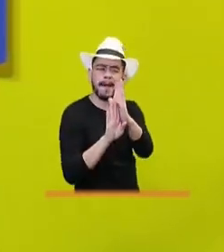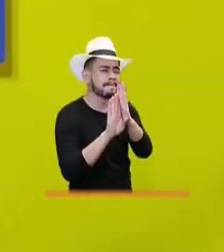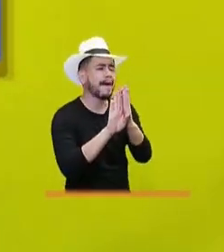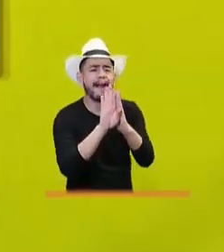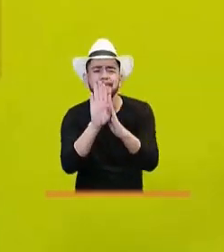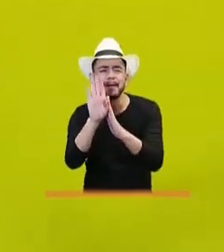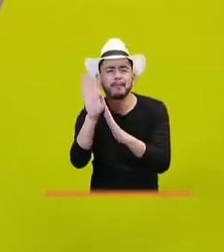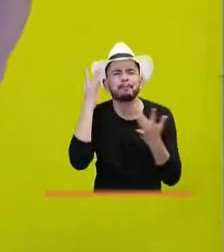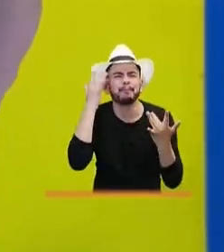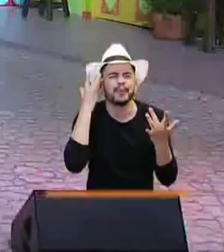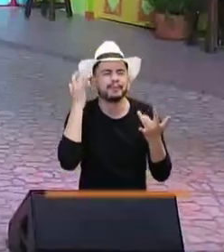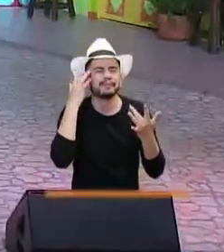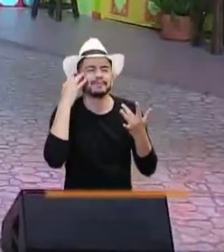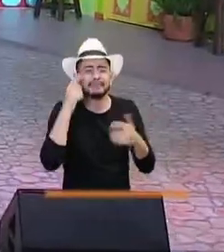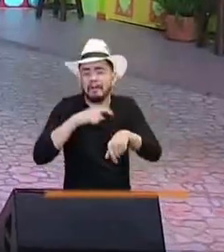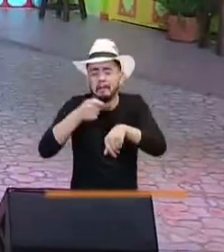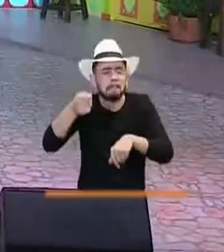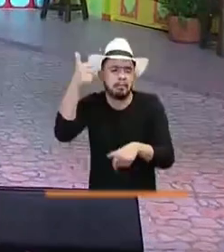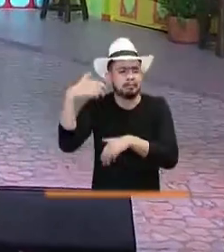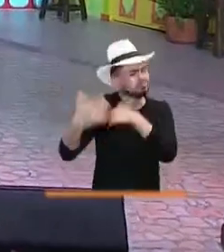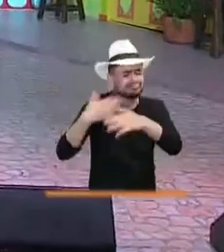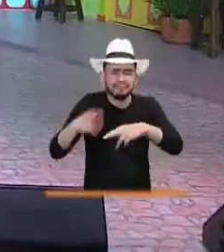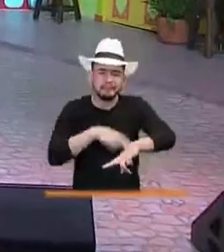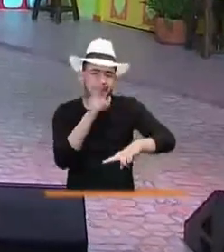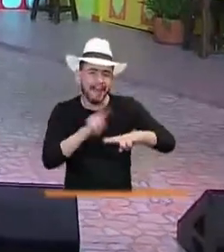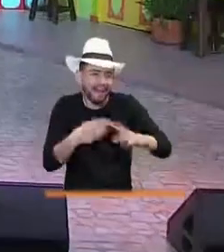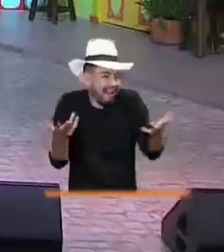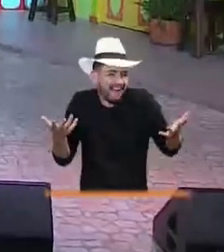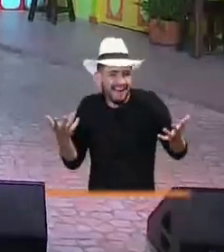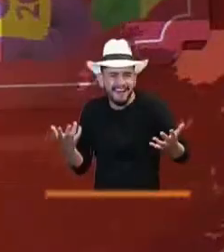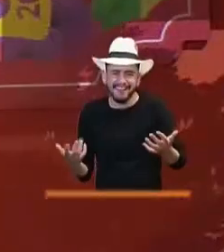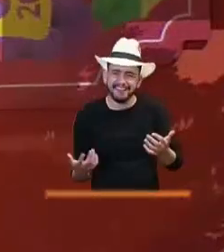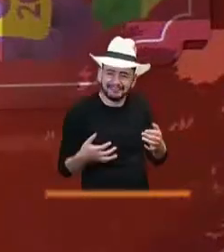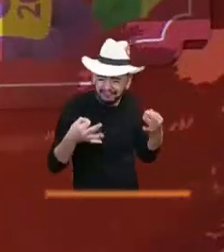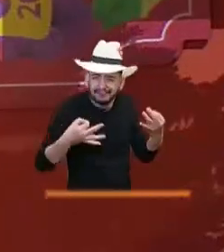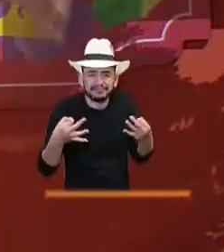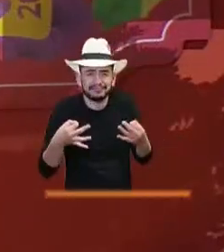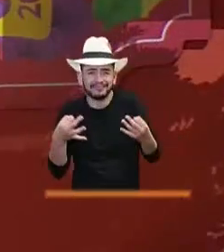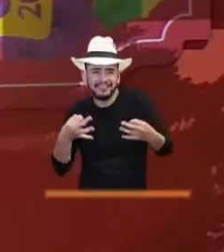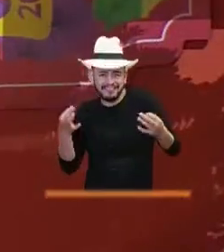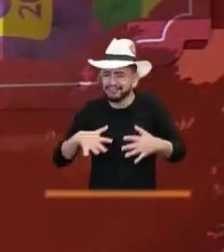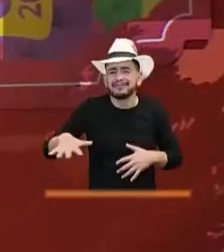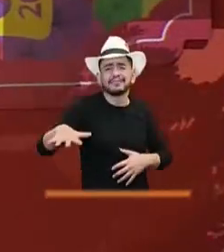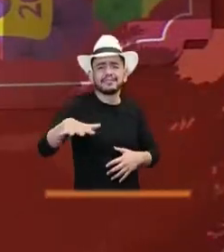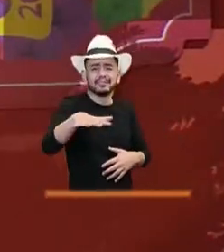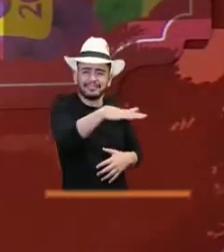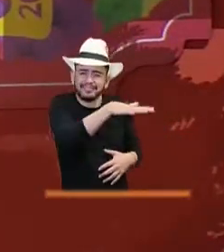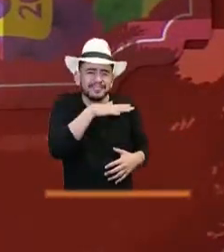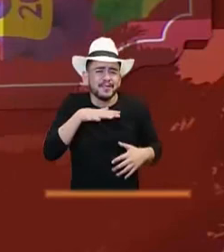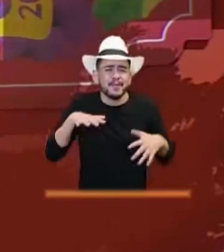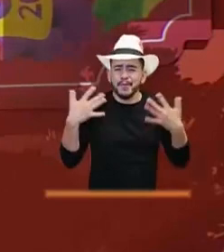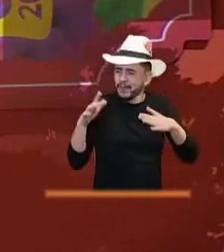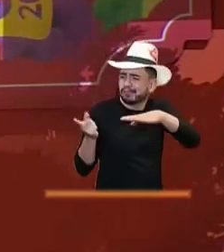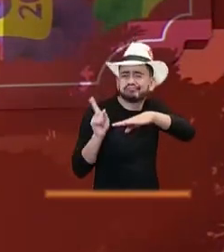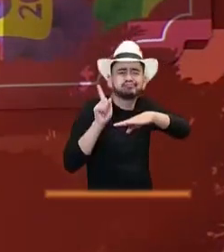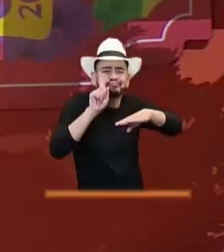es pasajero. En el triunfo tienes viejas, vicio, alcohol y dinero,